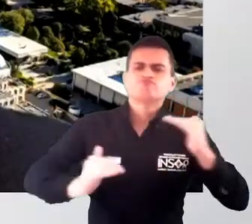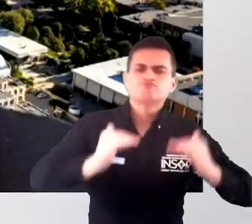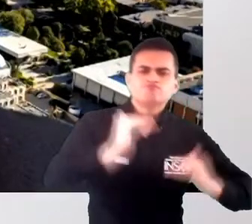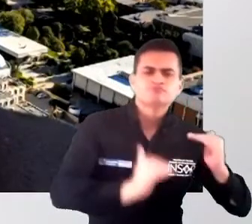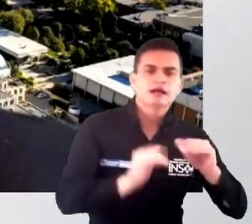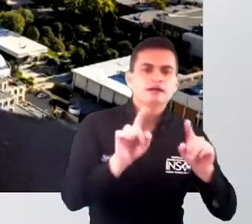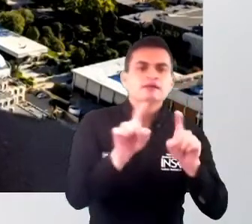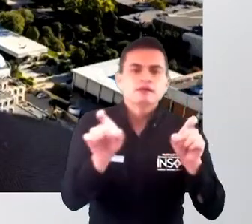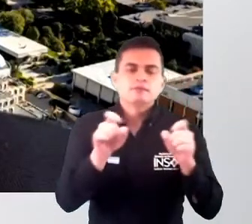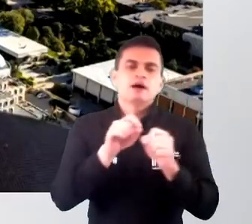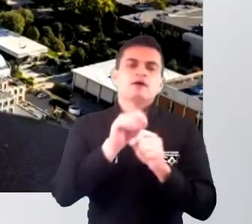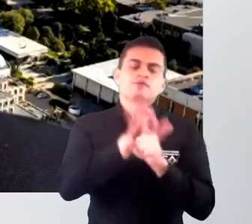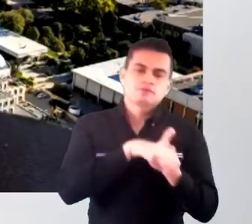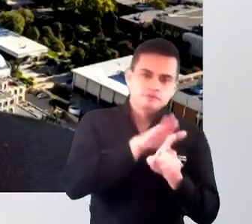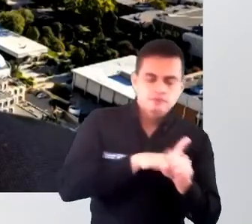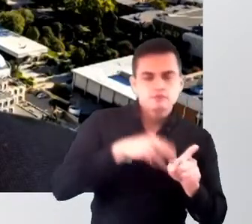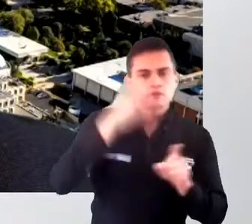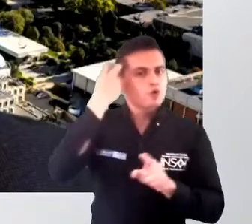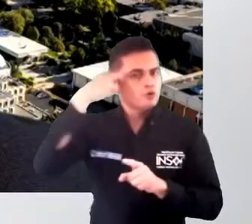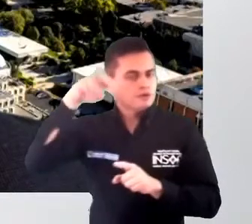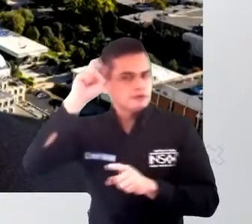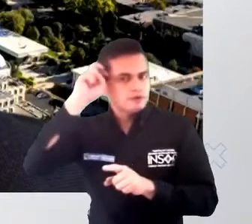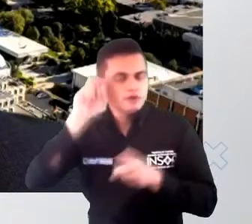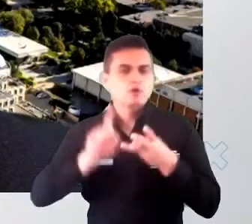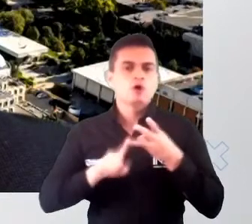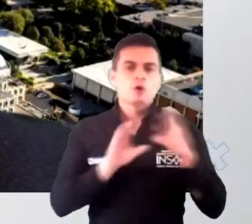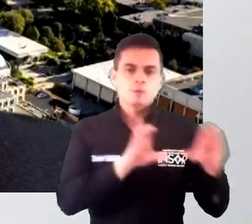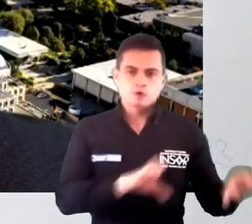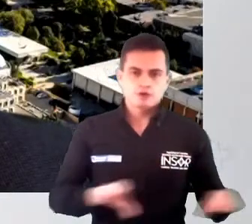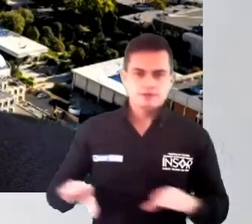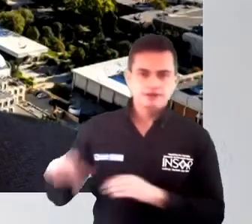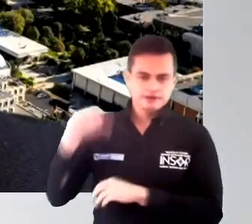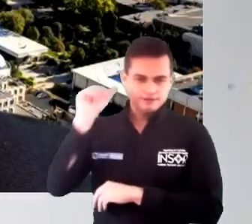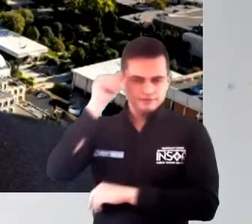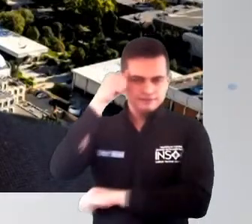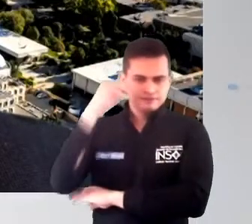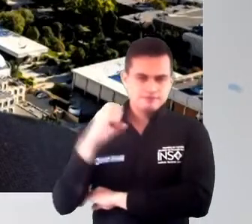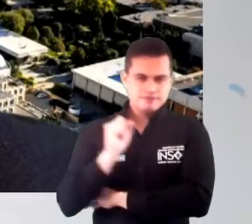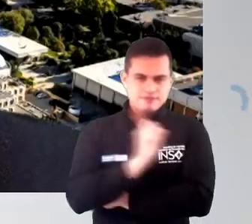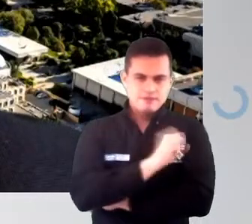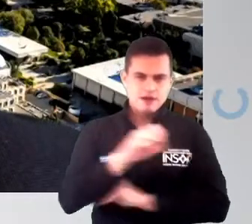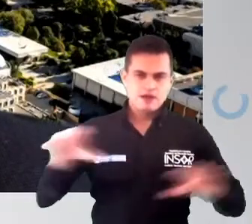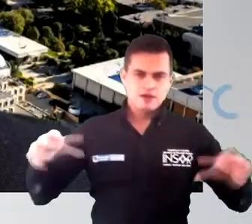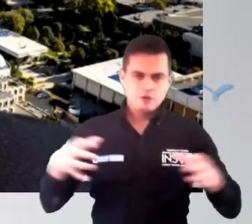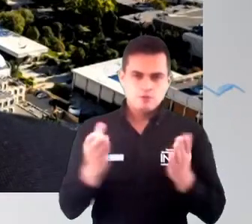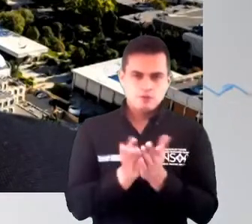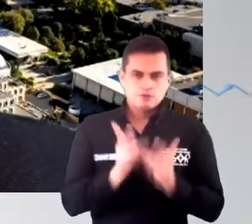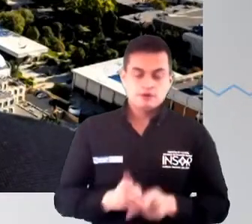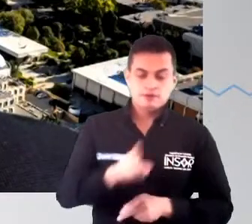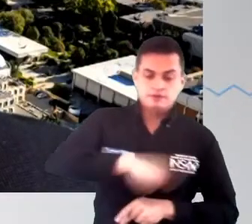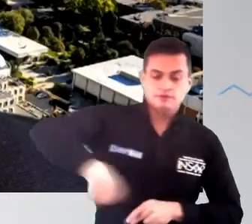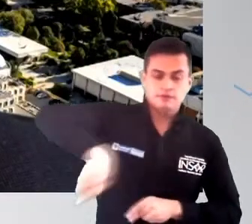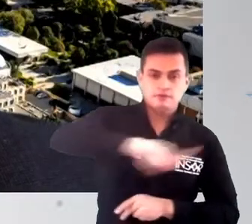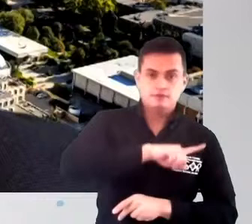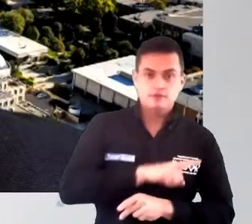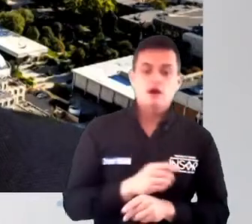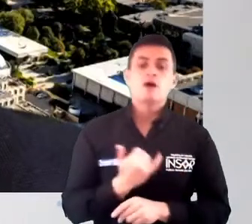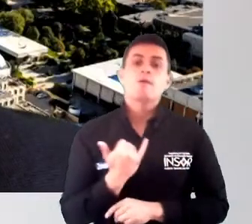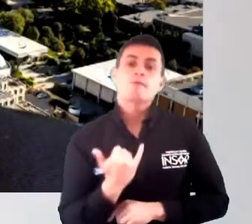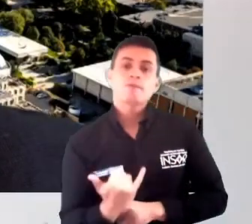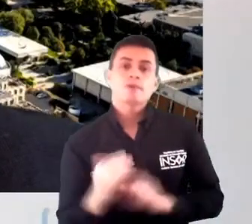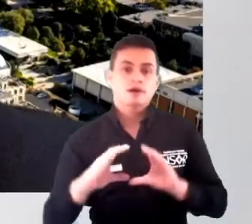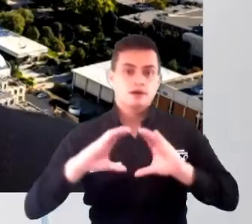cognitivo y comportamental de los estudiantes en la clase,